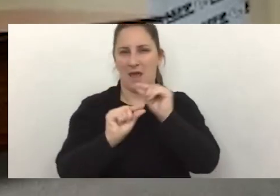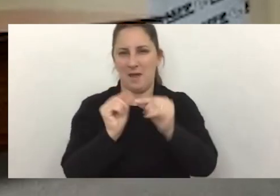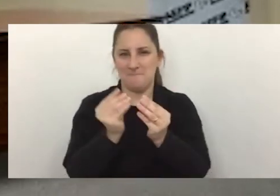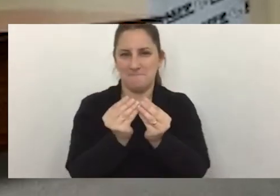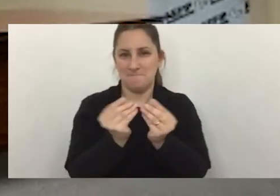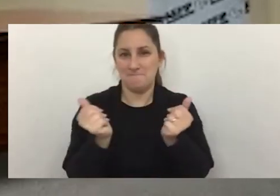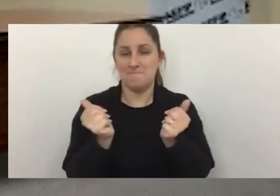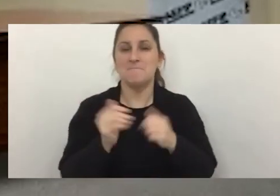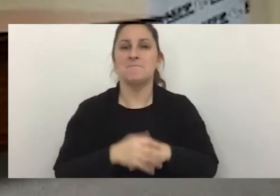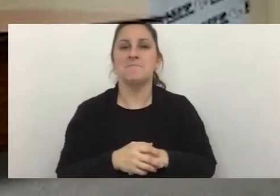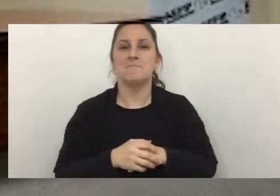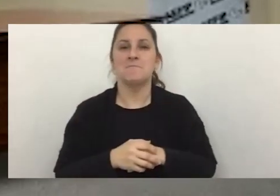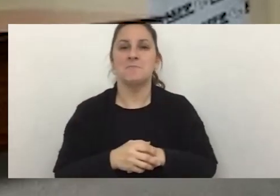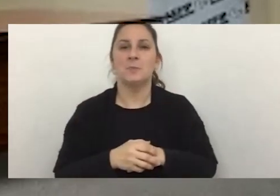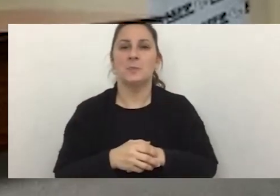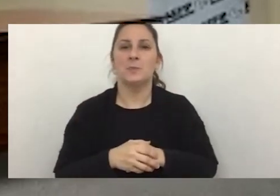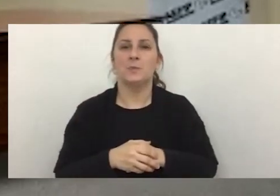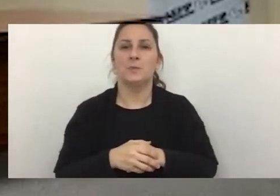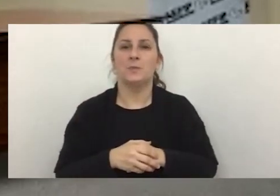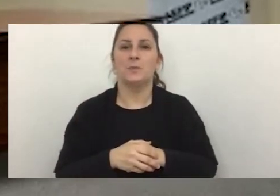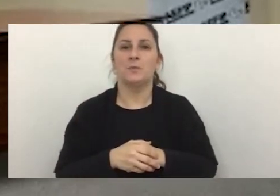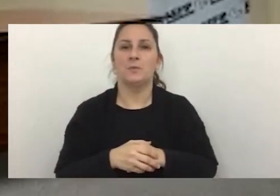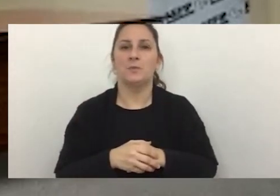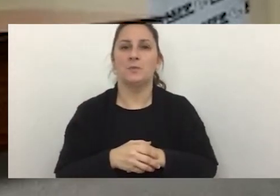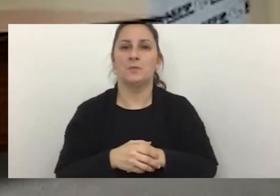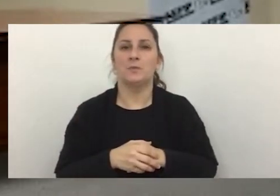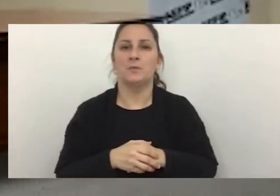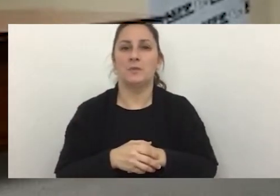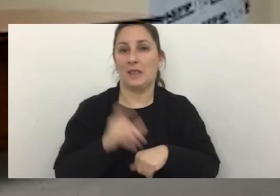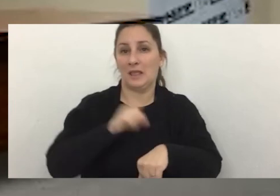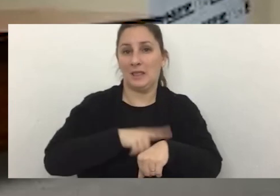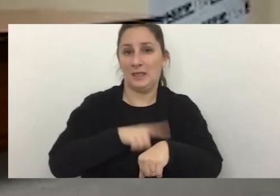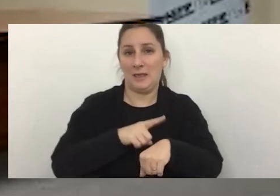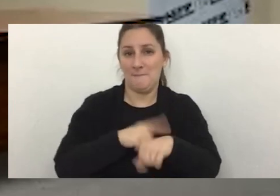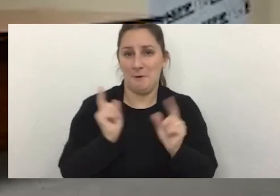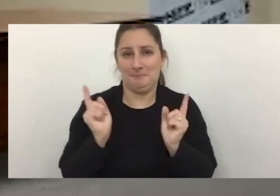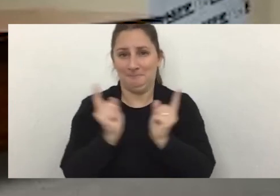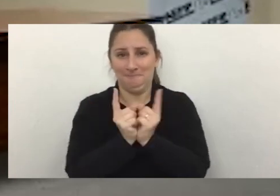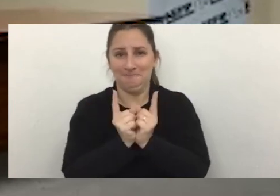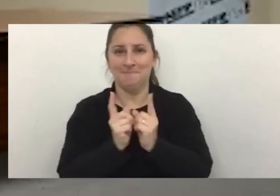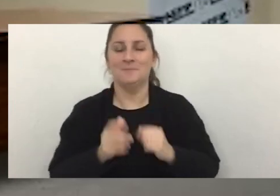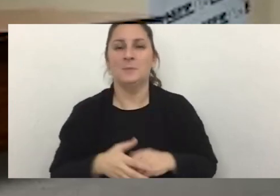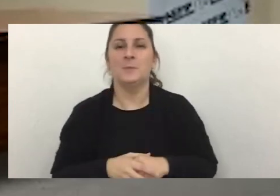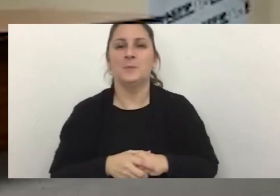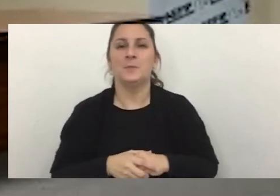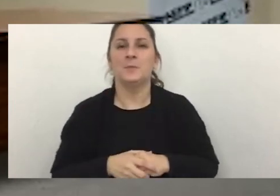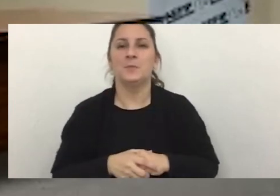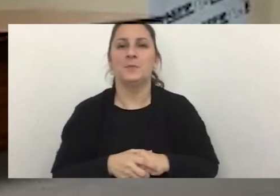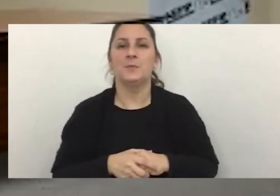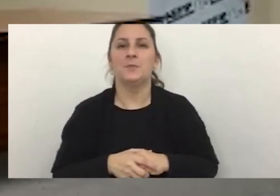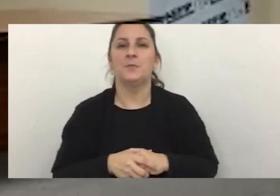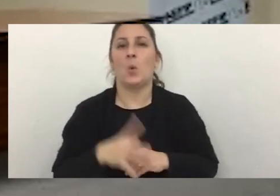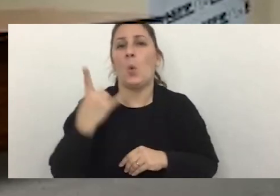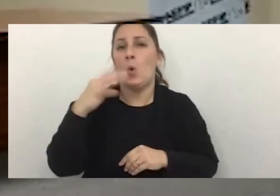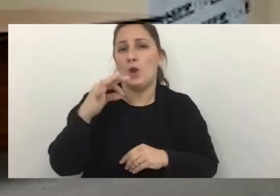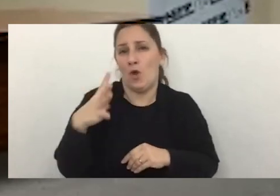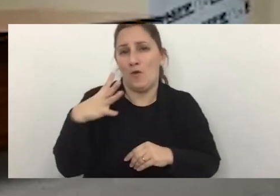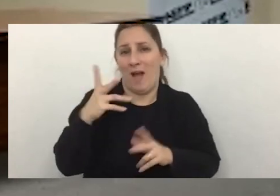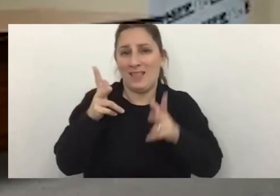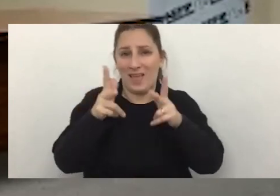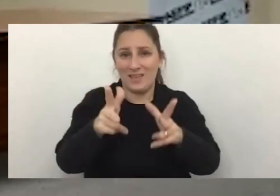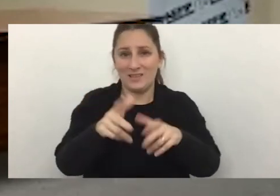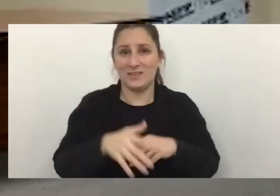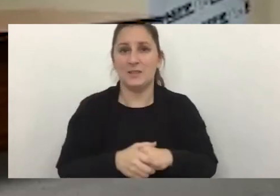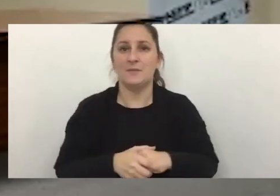ya tengo el tiempo contado, lo único que quisiera agregarles es que en esa